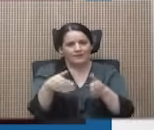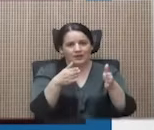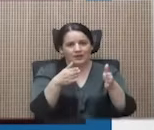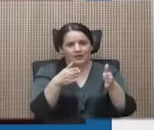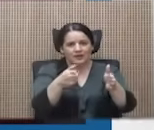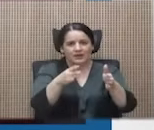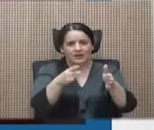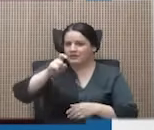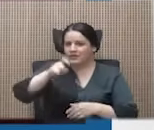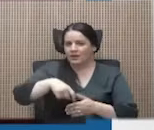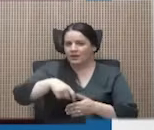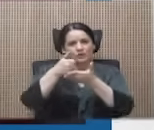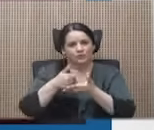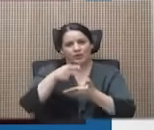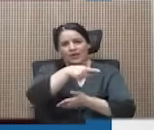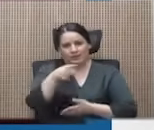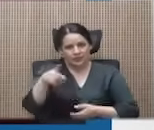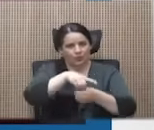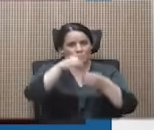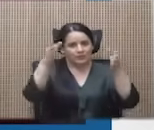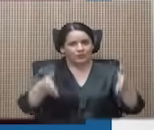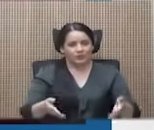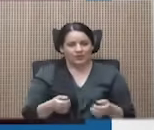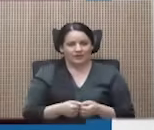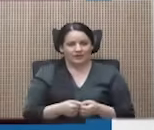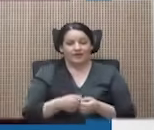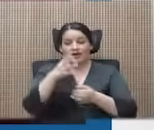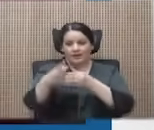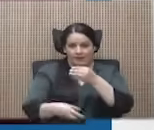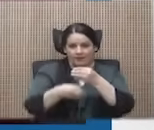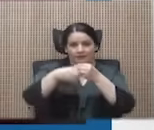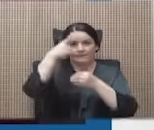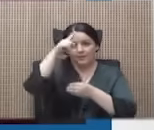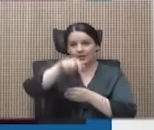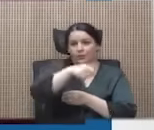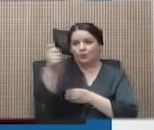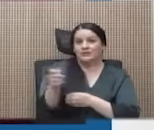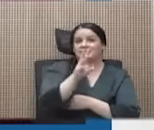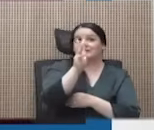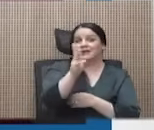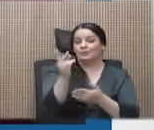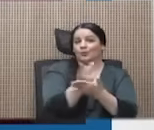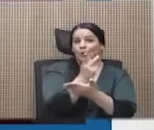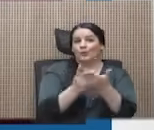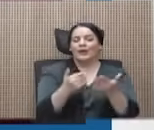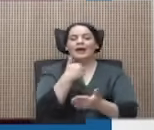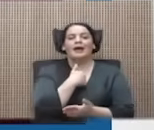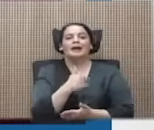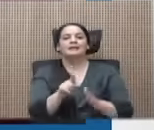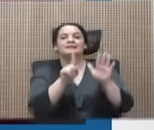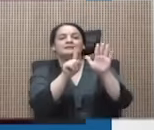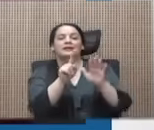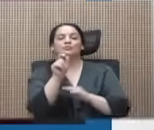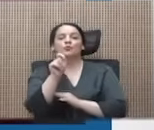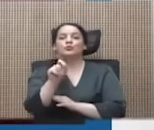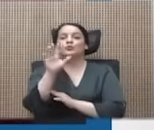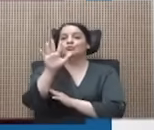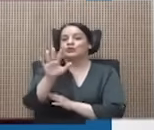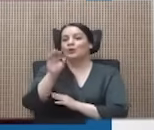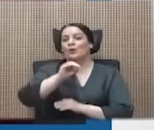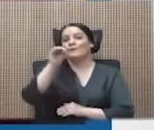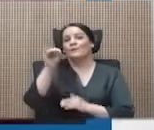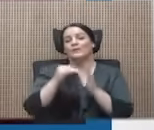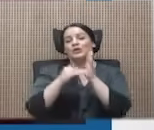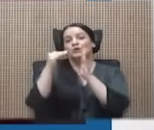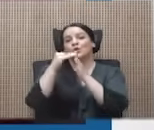necesitamos la ayuda de los señores diputados. Además, para las otras 6 provincias, hay 6.5 millones de dólares